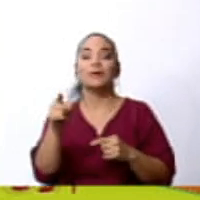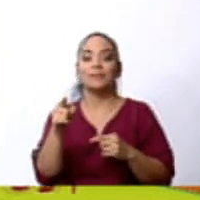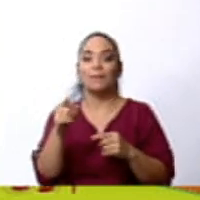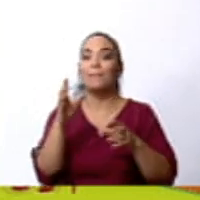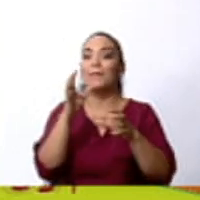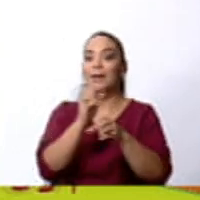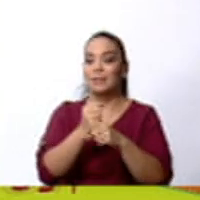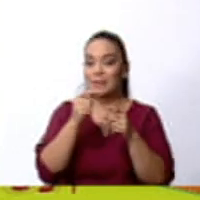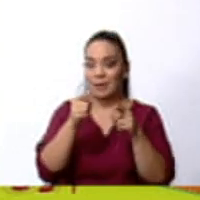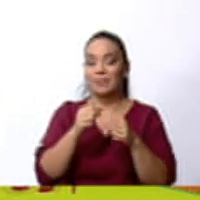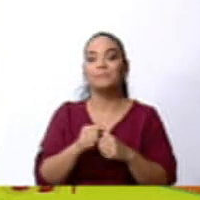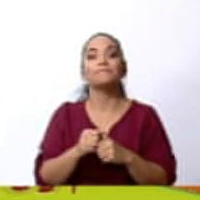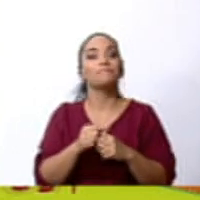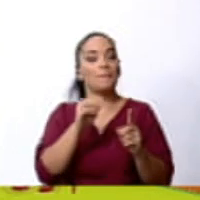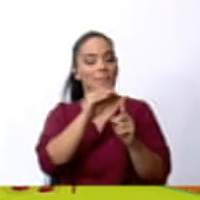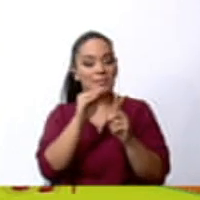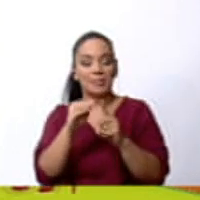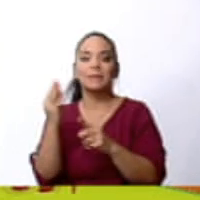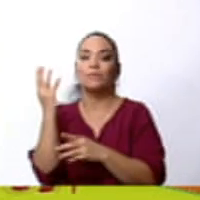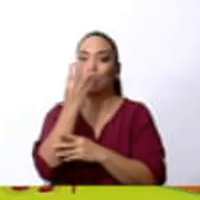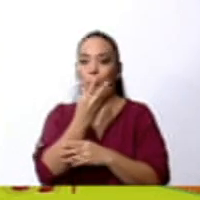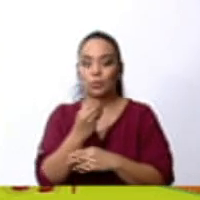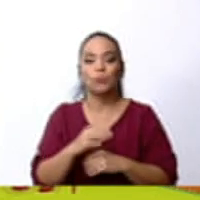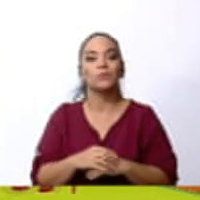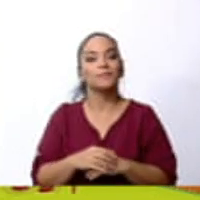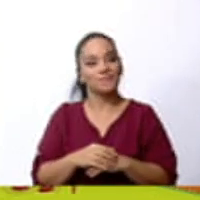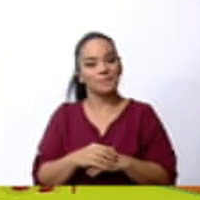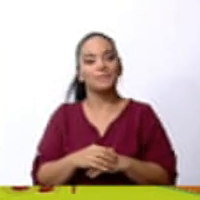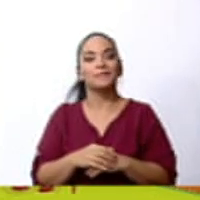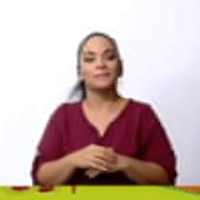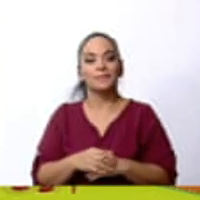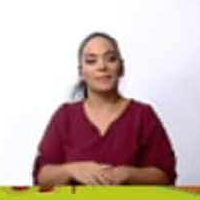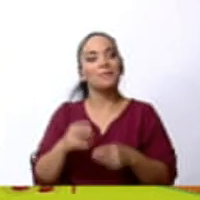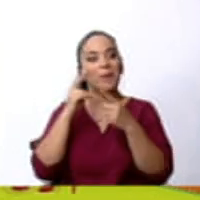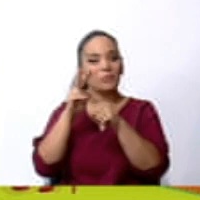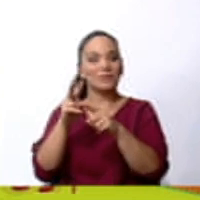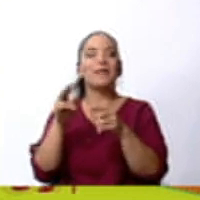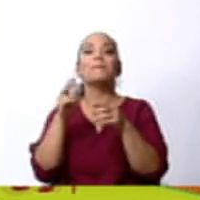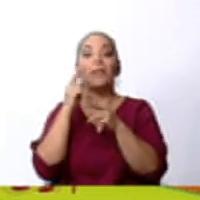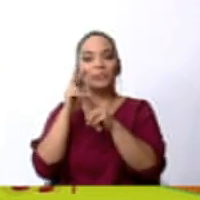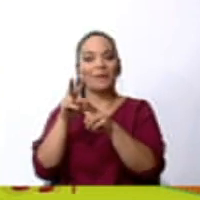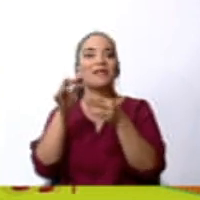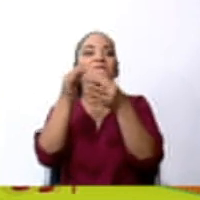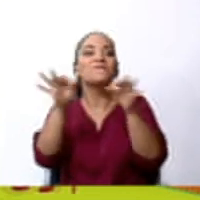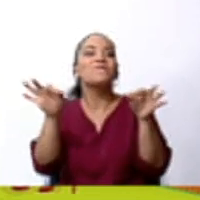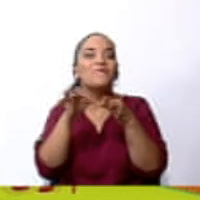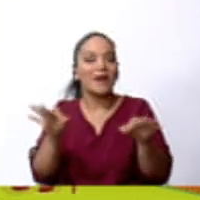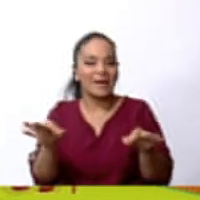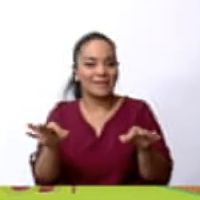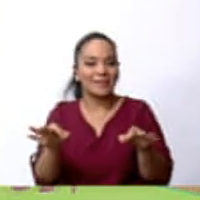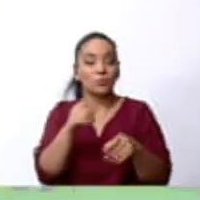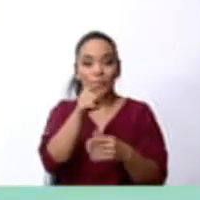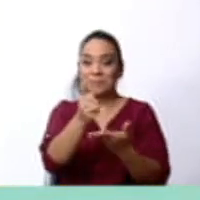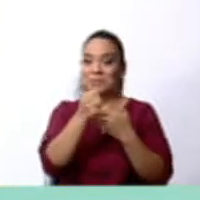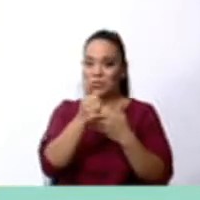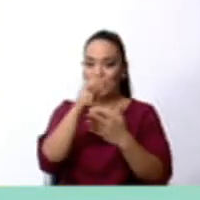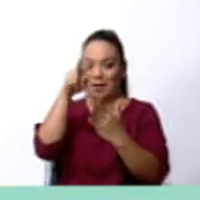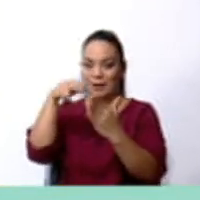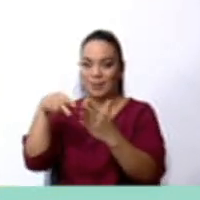siguientes mensajes hermosos y veamos a continuación algunas frases que tengo para ustedes y me ayudan a leerlas.